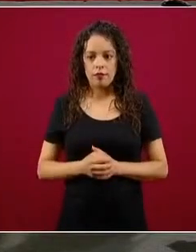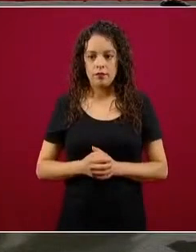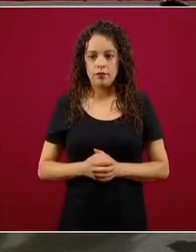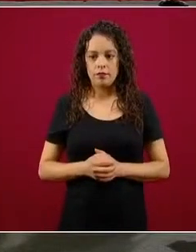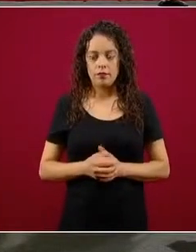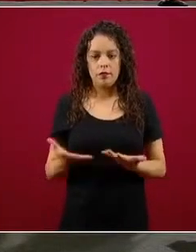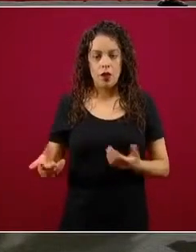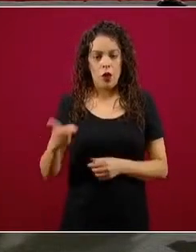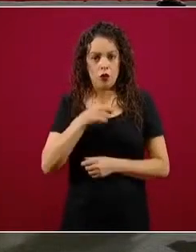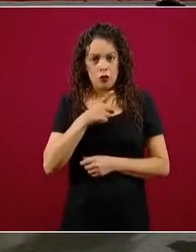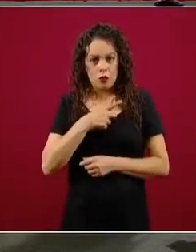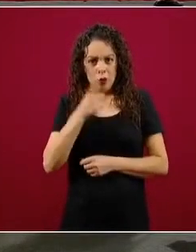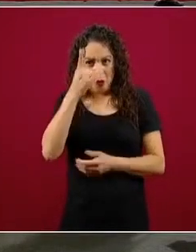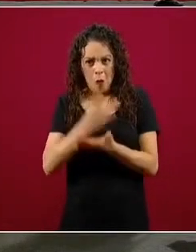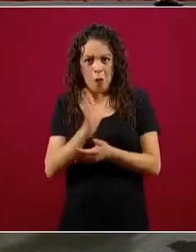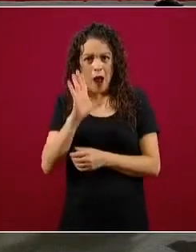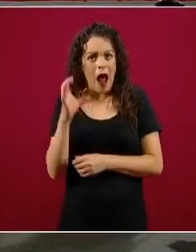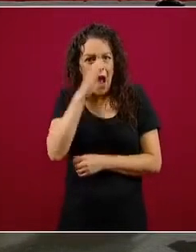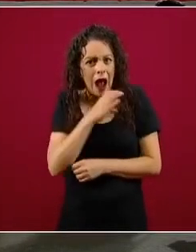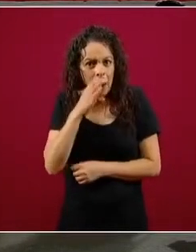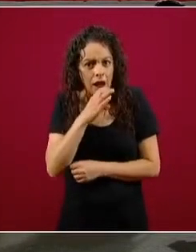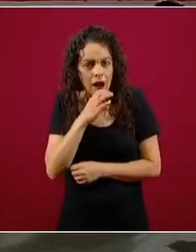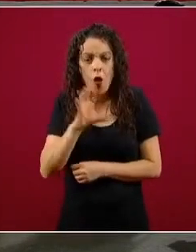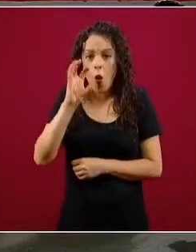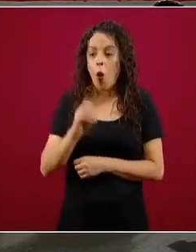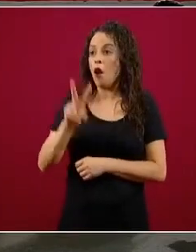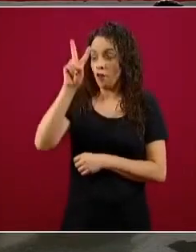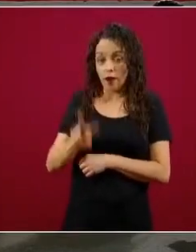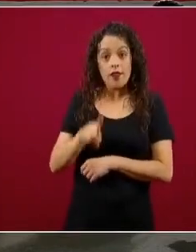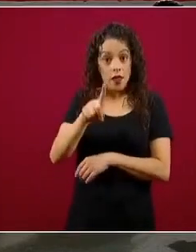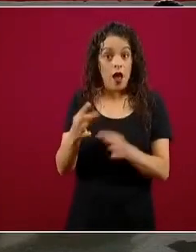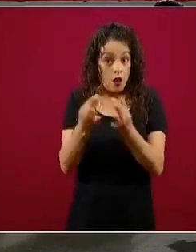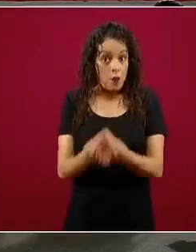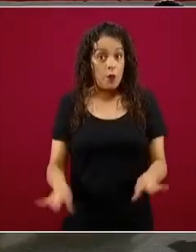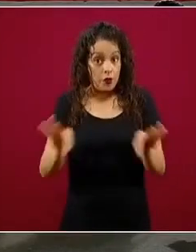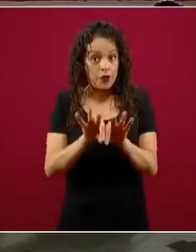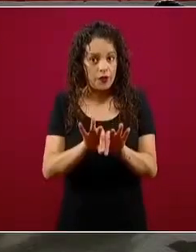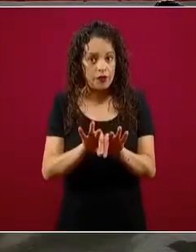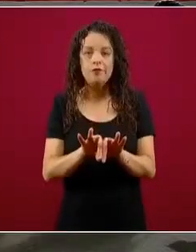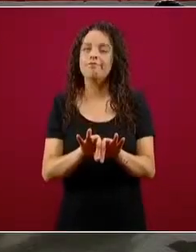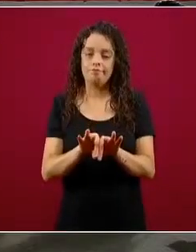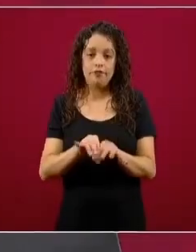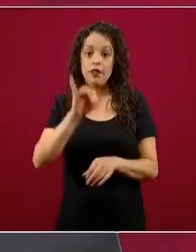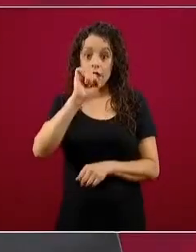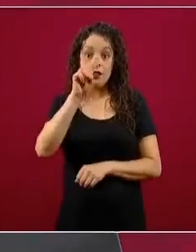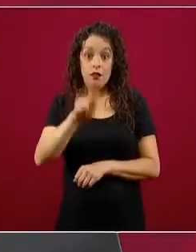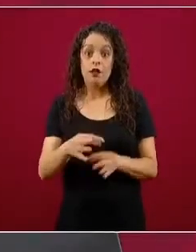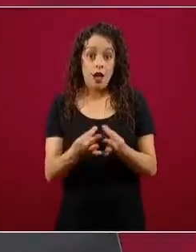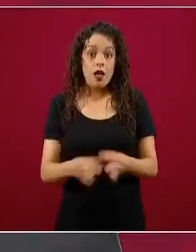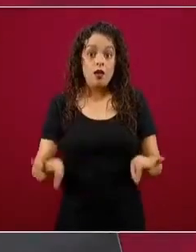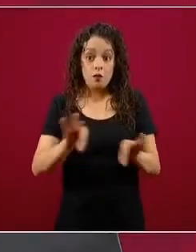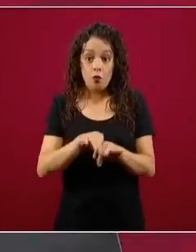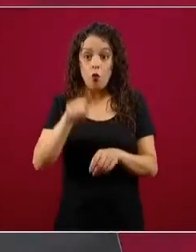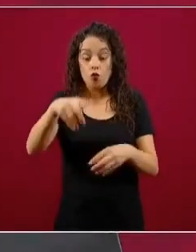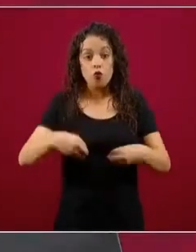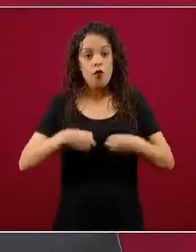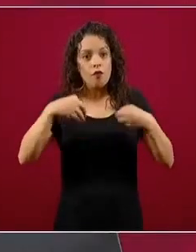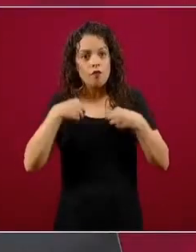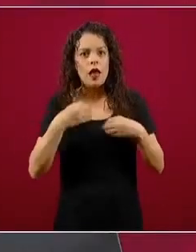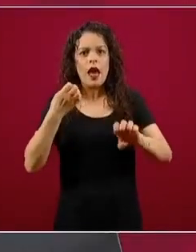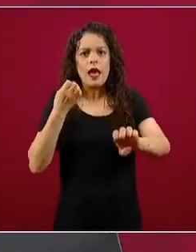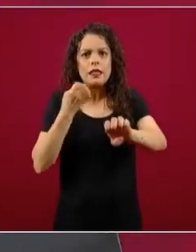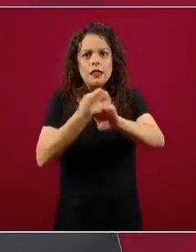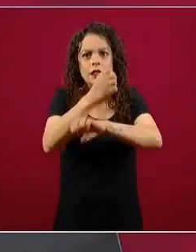una curiosidad? Tiene una importancia. En la medida en que usted vive en una entidad federativa, en un estado